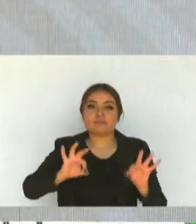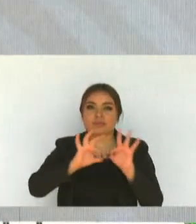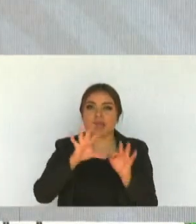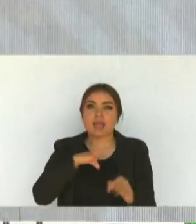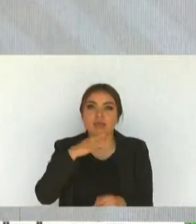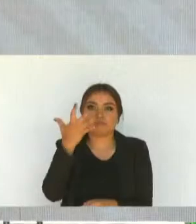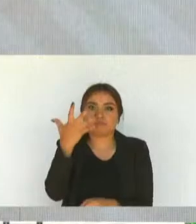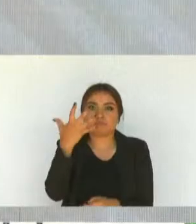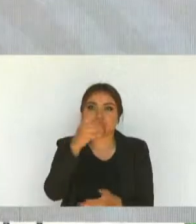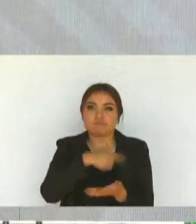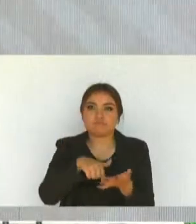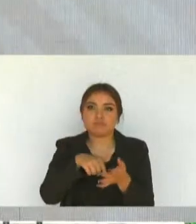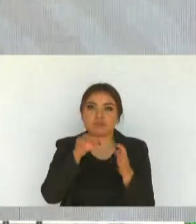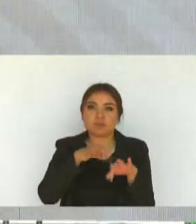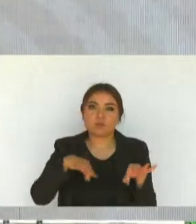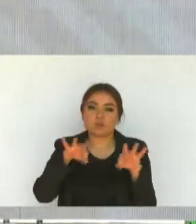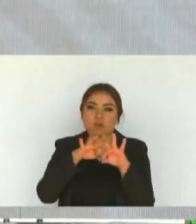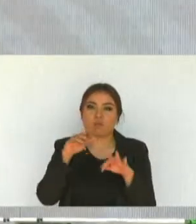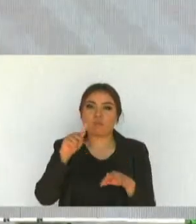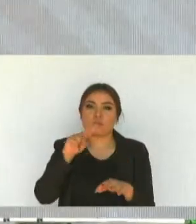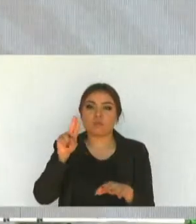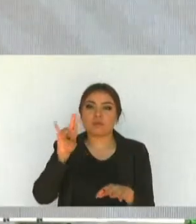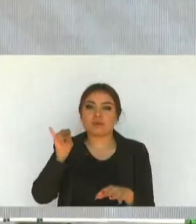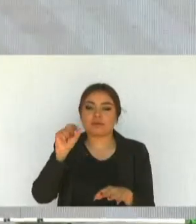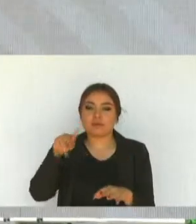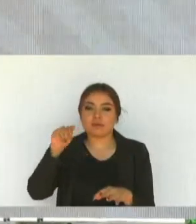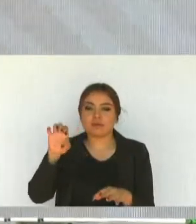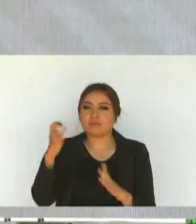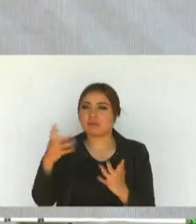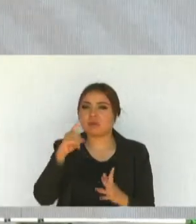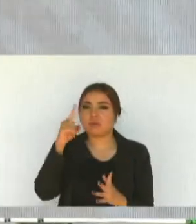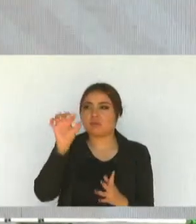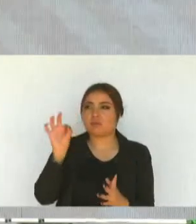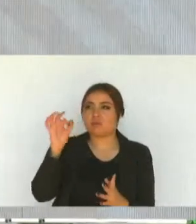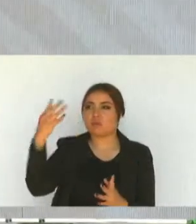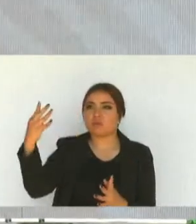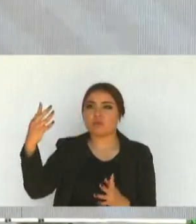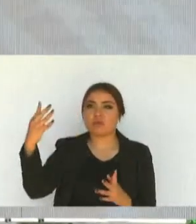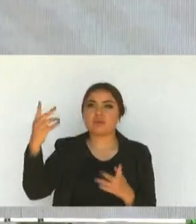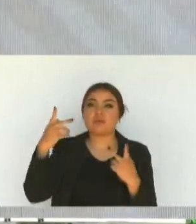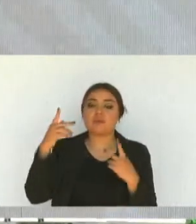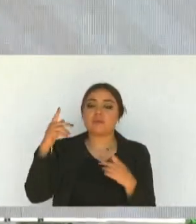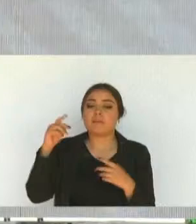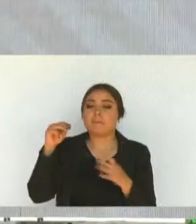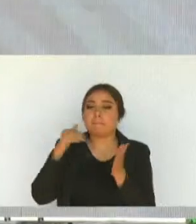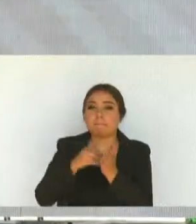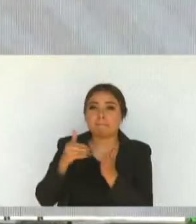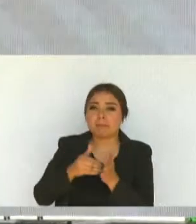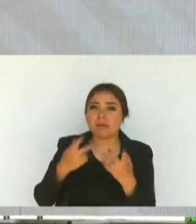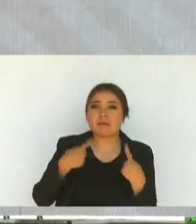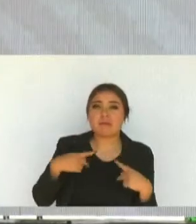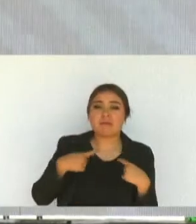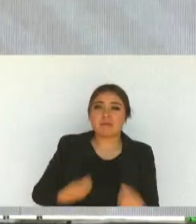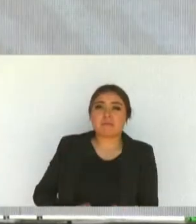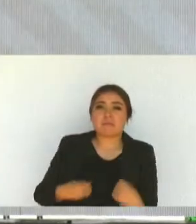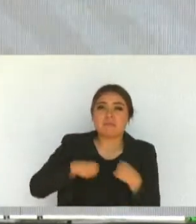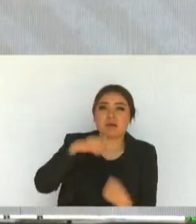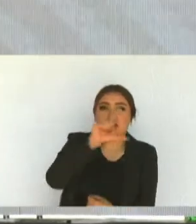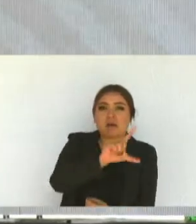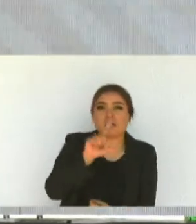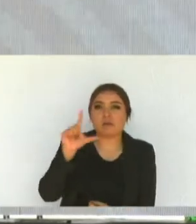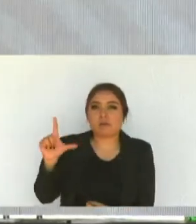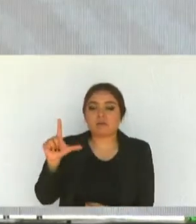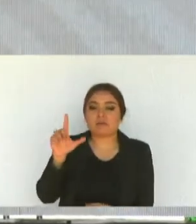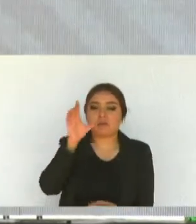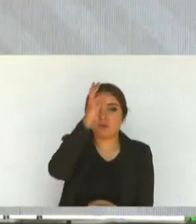Esta es una región pujante con cerca de 1.4 millones de habitantes entre la comarca lagunera de Coahuila y